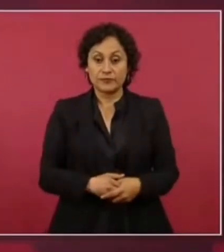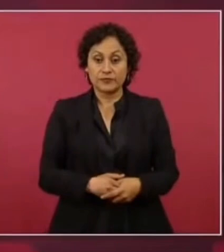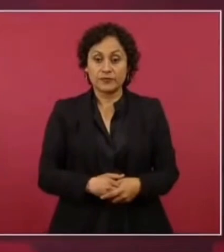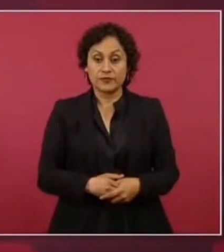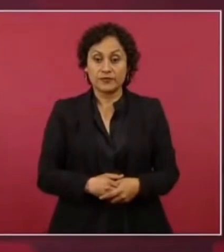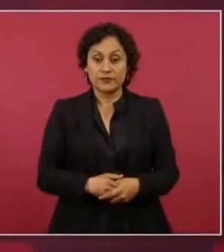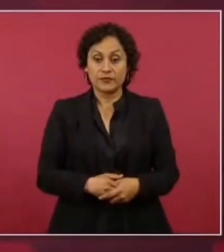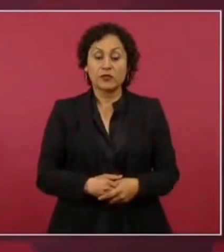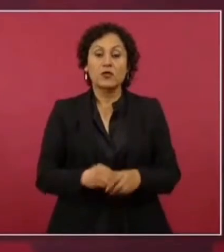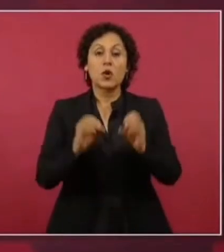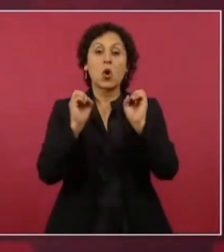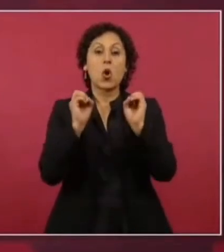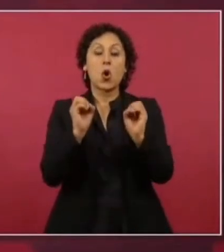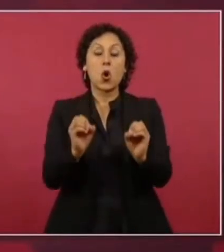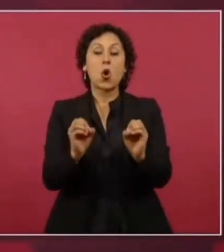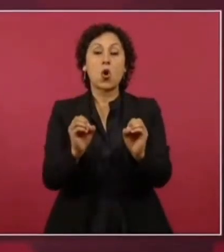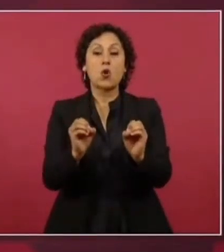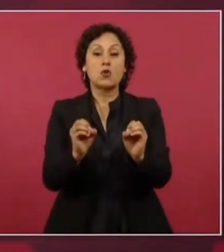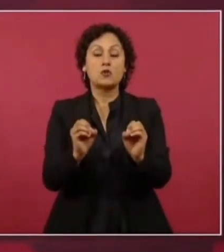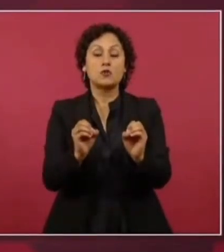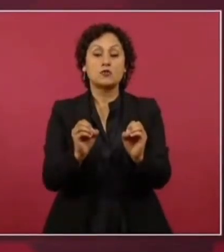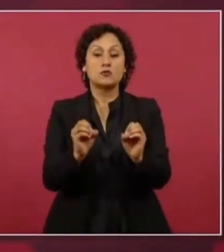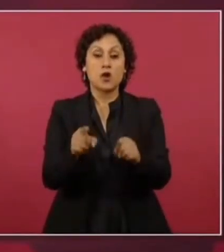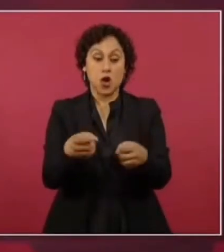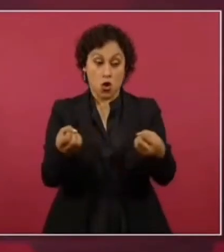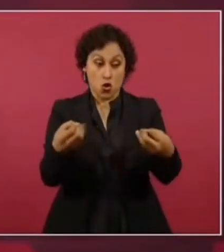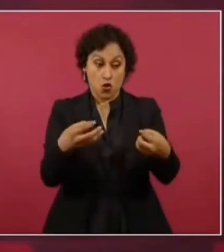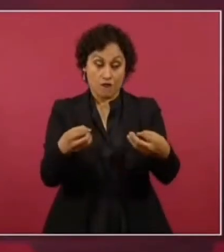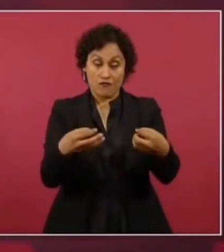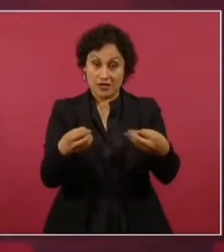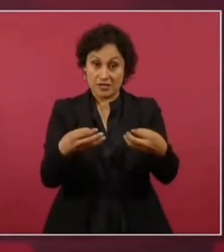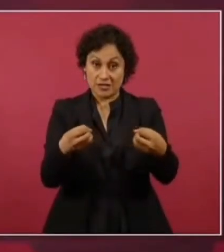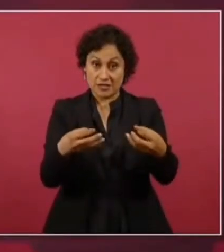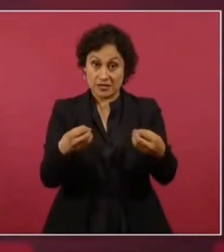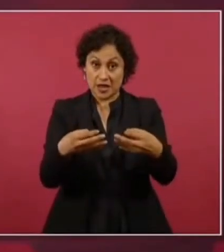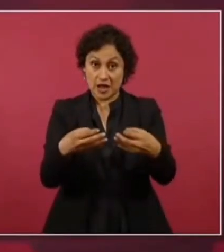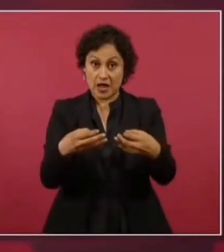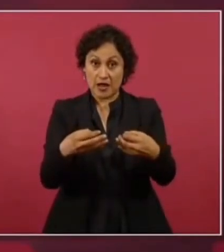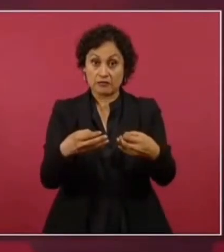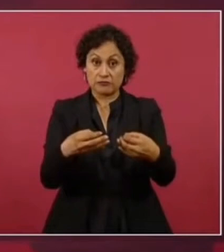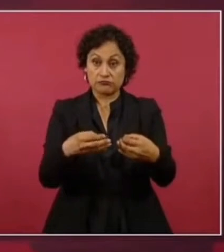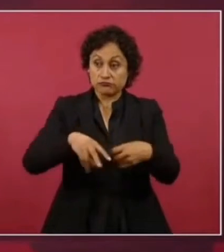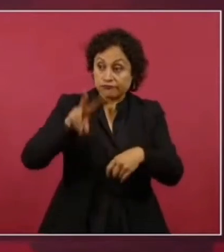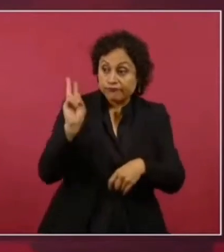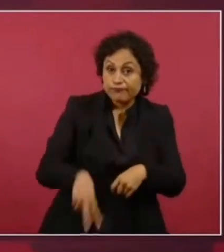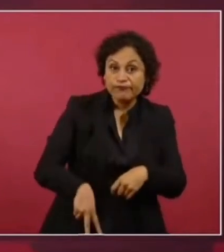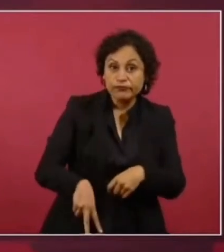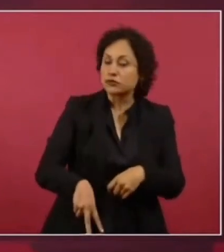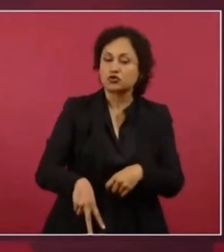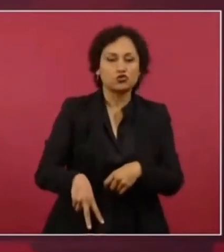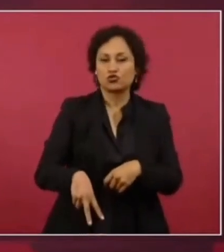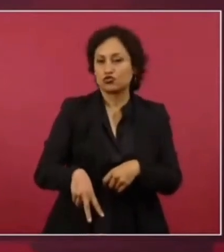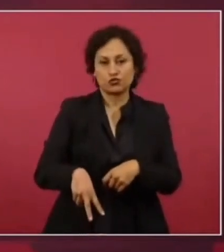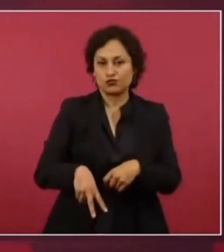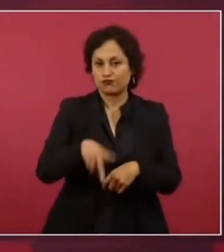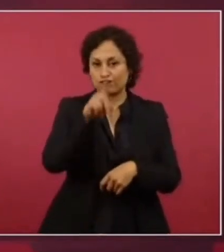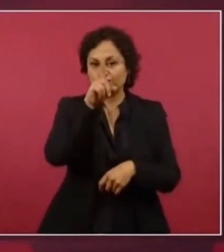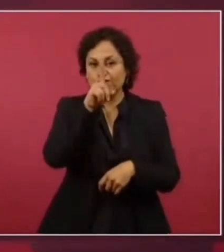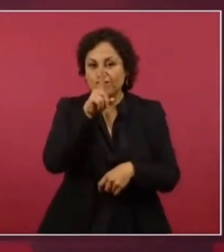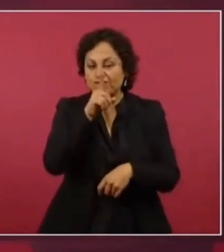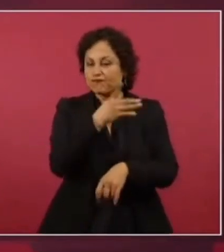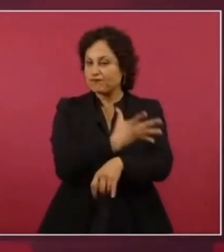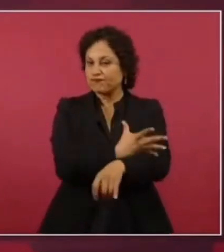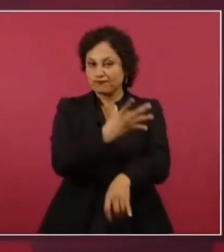no actúan con apego a la verdad hay mucha